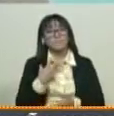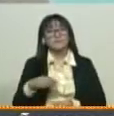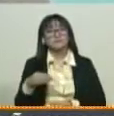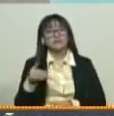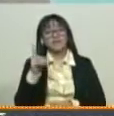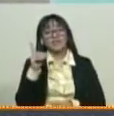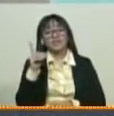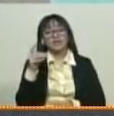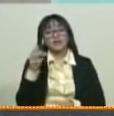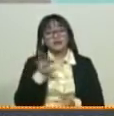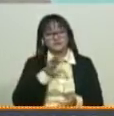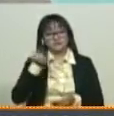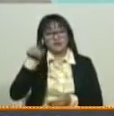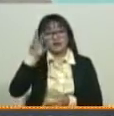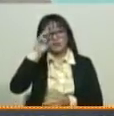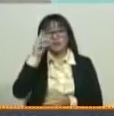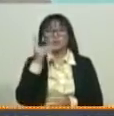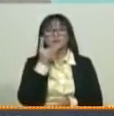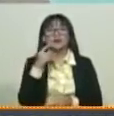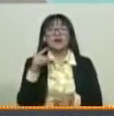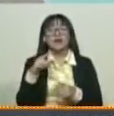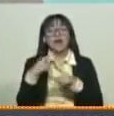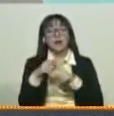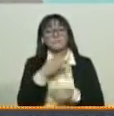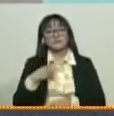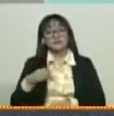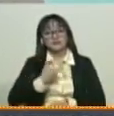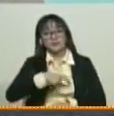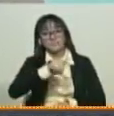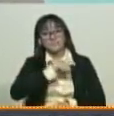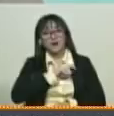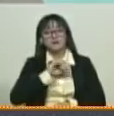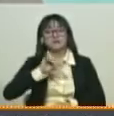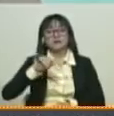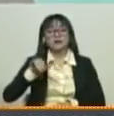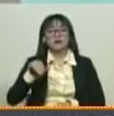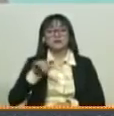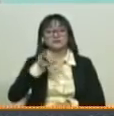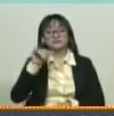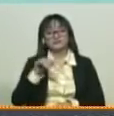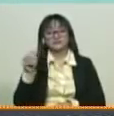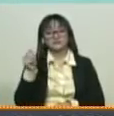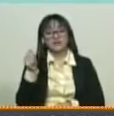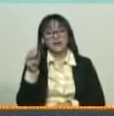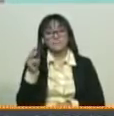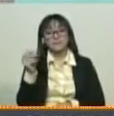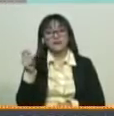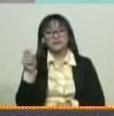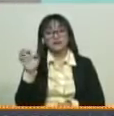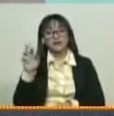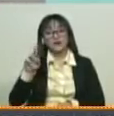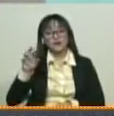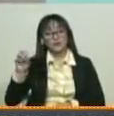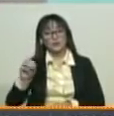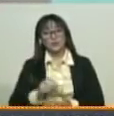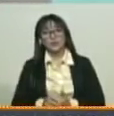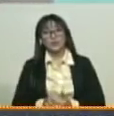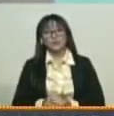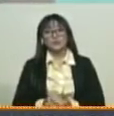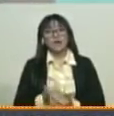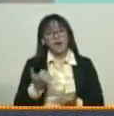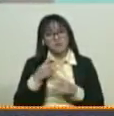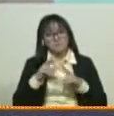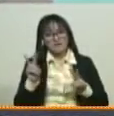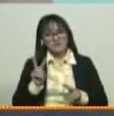Danilo Medina, de República Dominicana, y el expresidente del gobierno español, José Luis Rodríguez Zapatero. ¿Es verdad que hay paz en Venezuela?